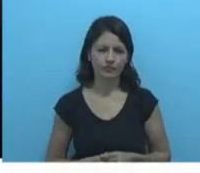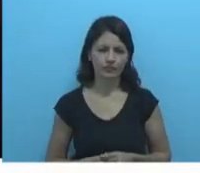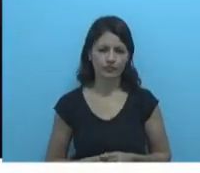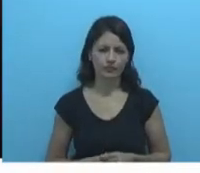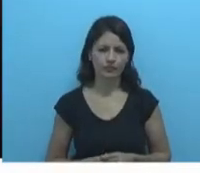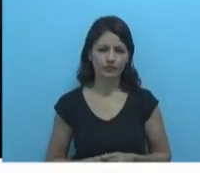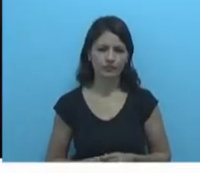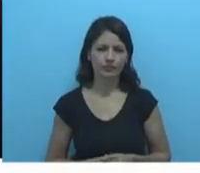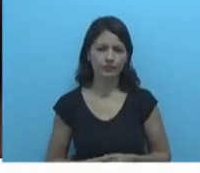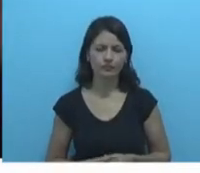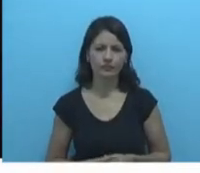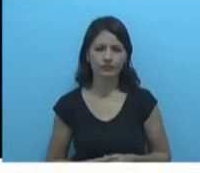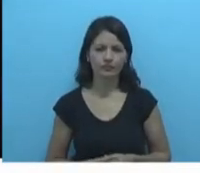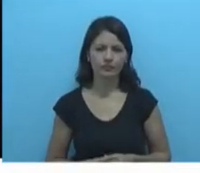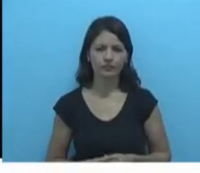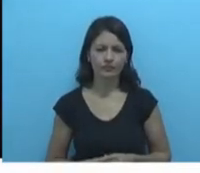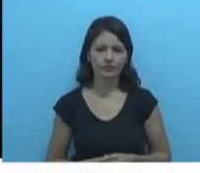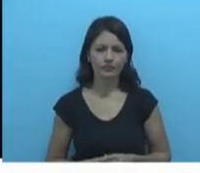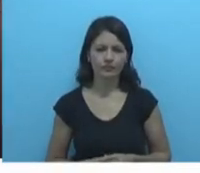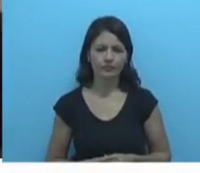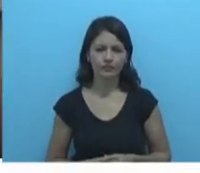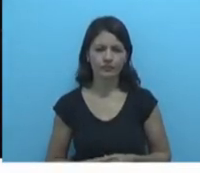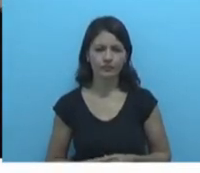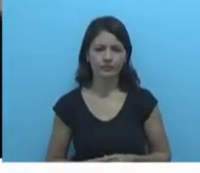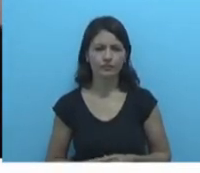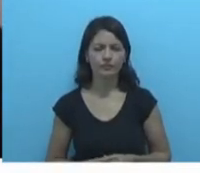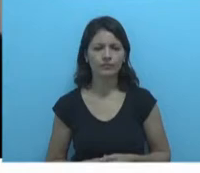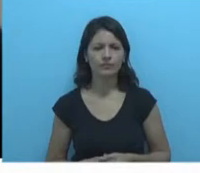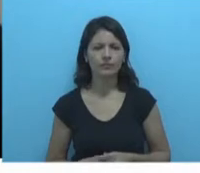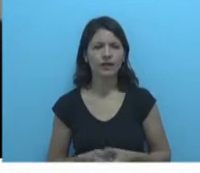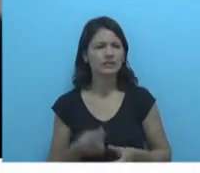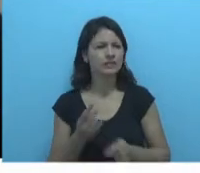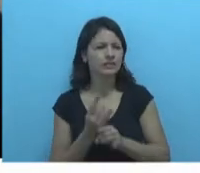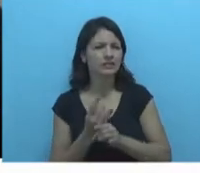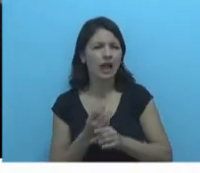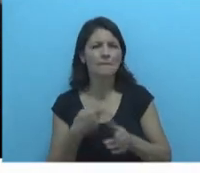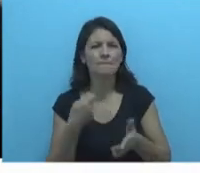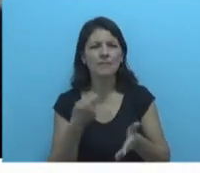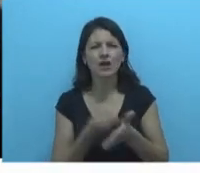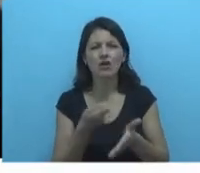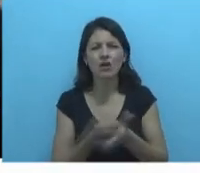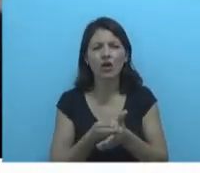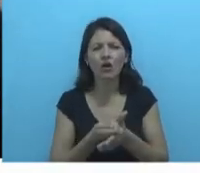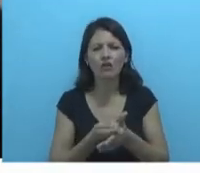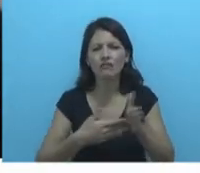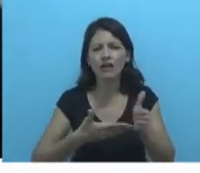que concentran y extranjerizan la riqueza y le cobran cada vez más al pueblo.